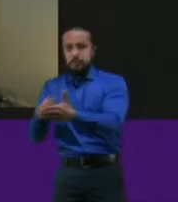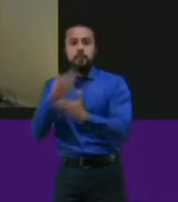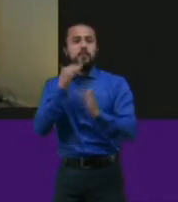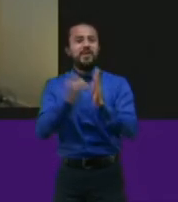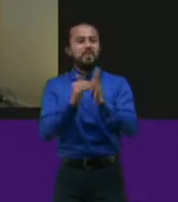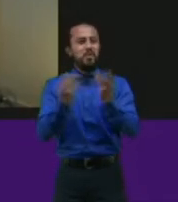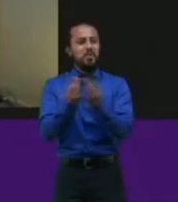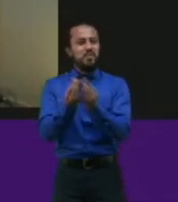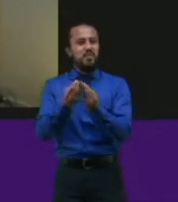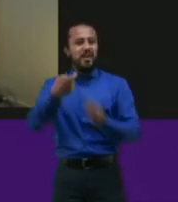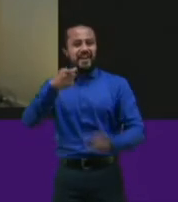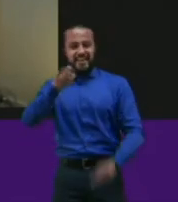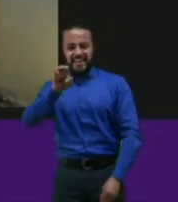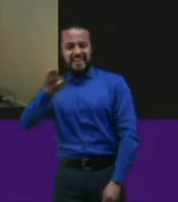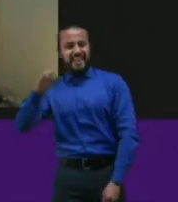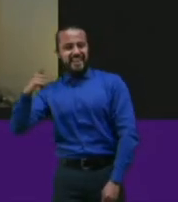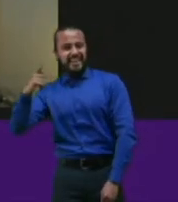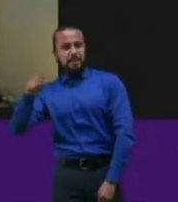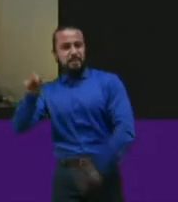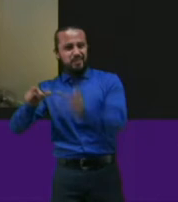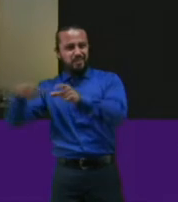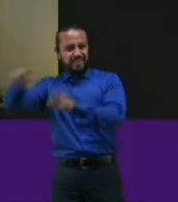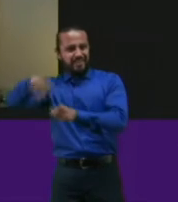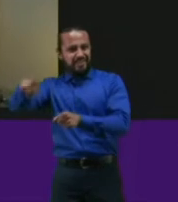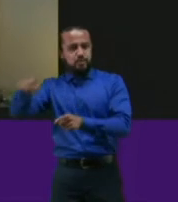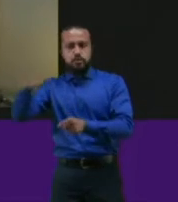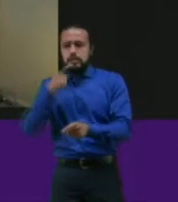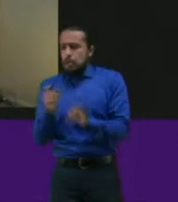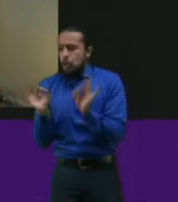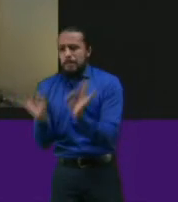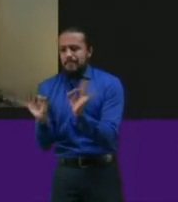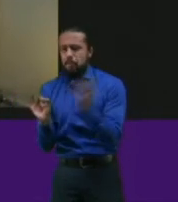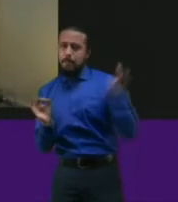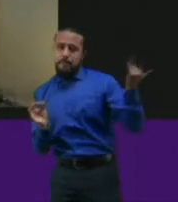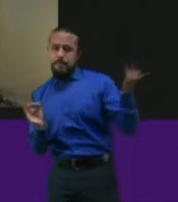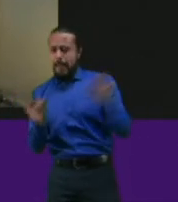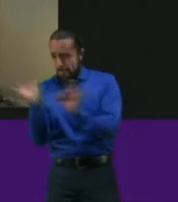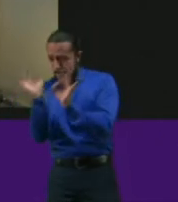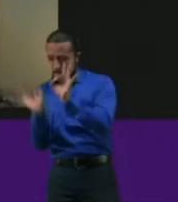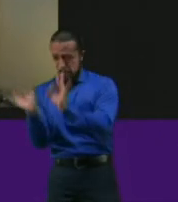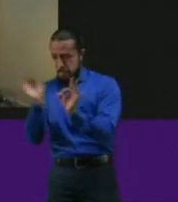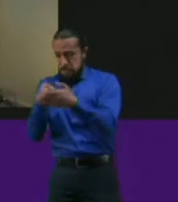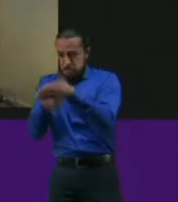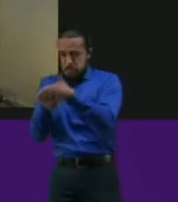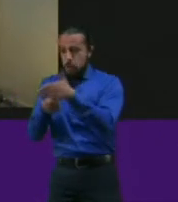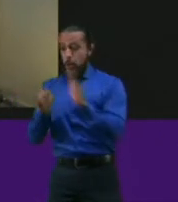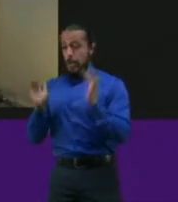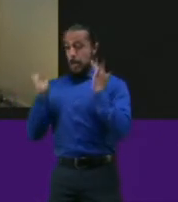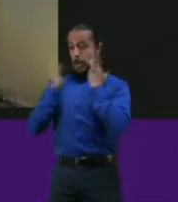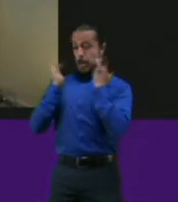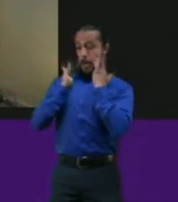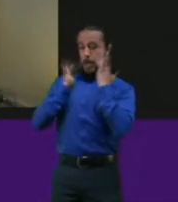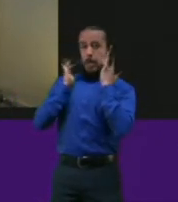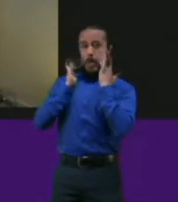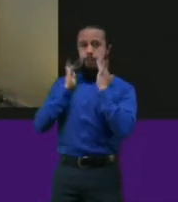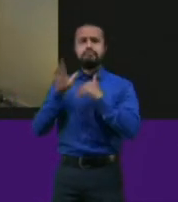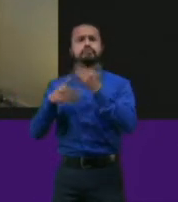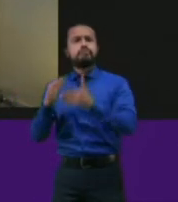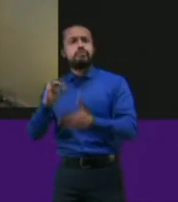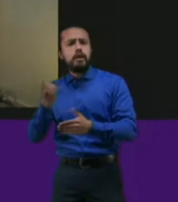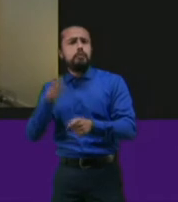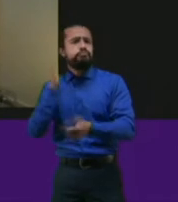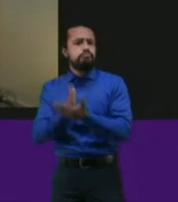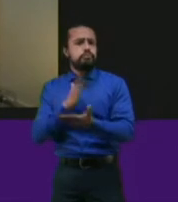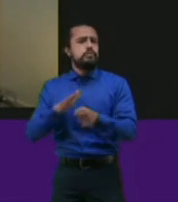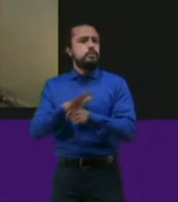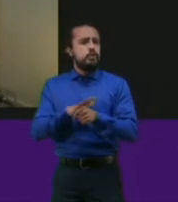más geek de los equipos son los que siempre quieren que el producto esté perfecto para salir al mercado. Y hay muchísimos casos, y con esto que nos decía Fabián